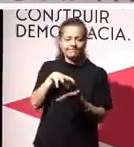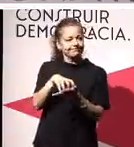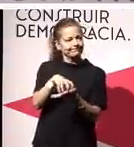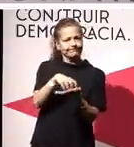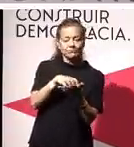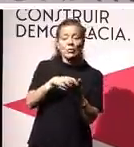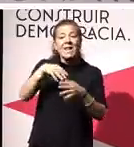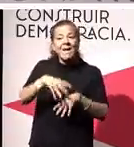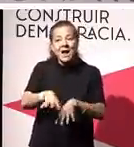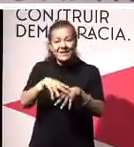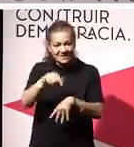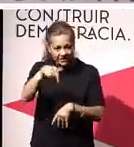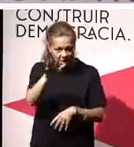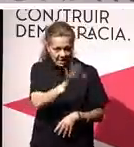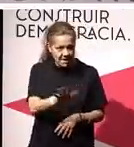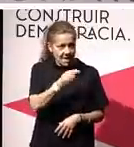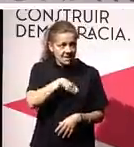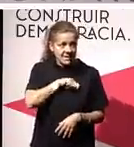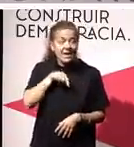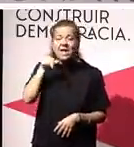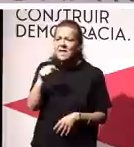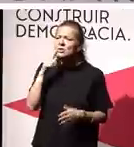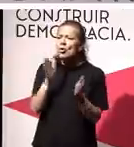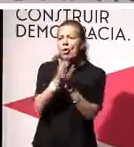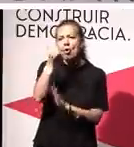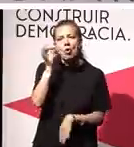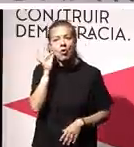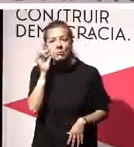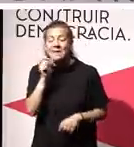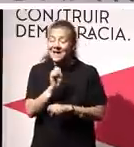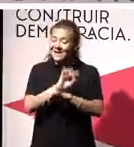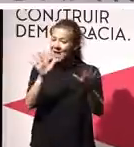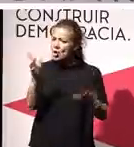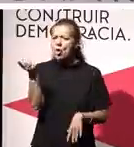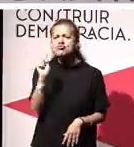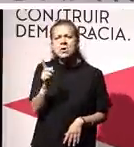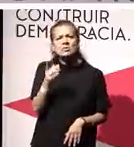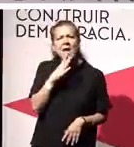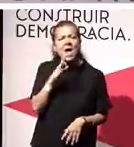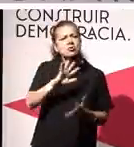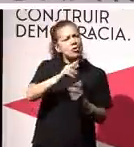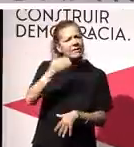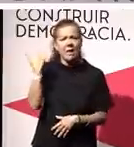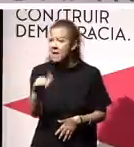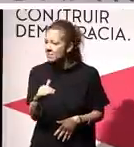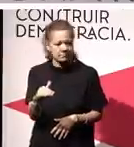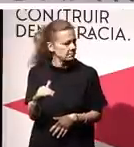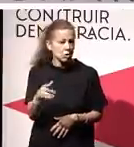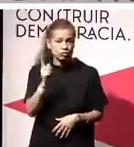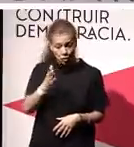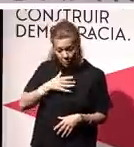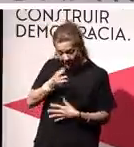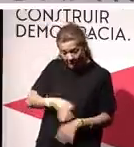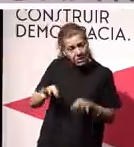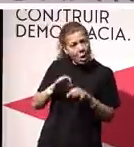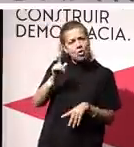a la manifestación en nuestro país. Y esto, compañeros y compañeras, tenedlo claro, no es una mala noticia solo para Podemos o